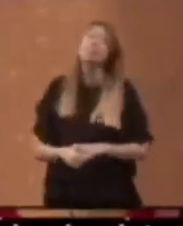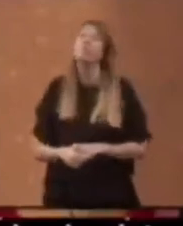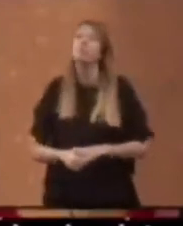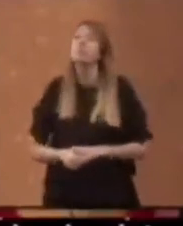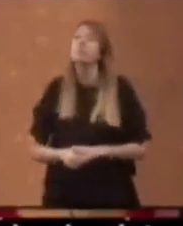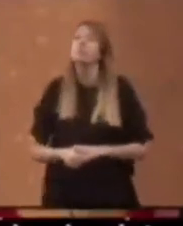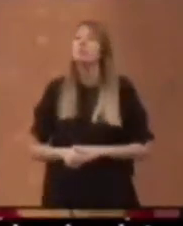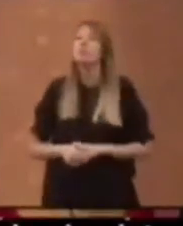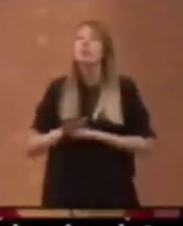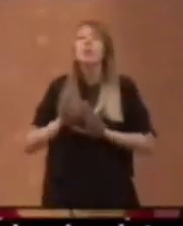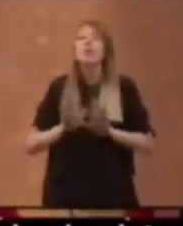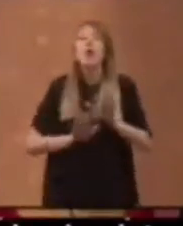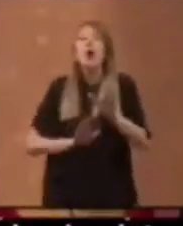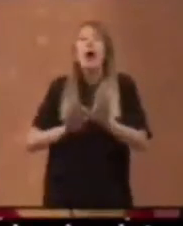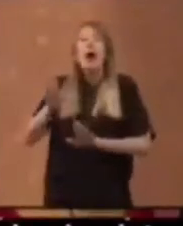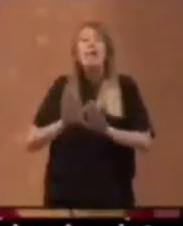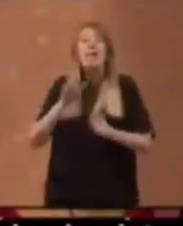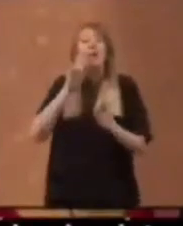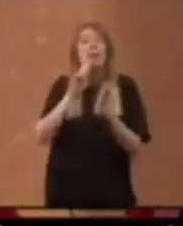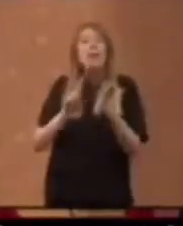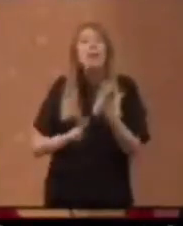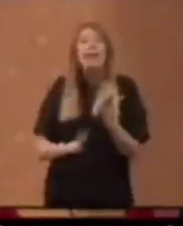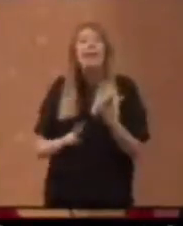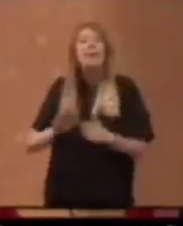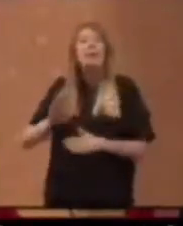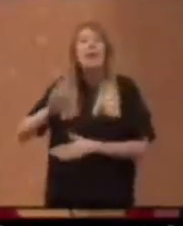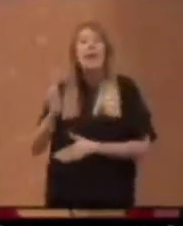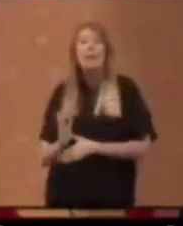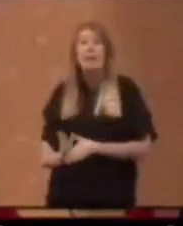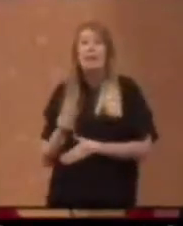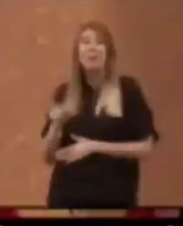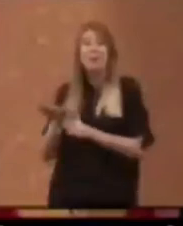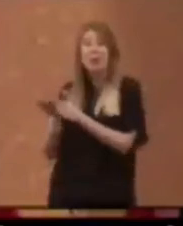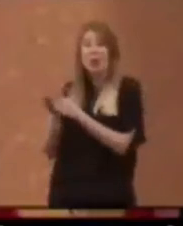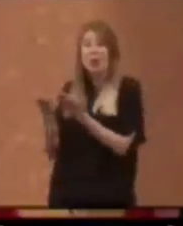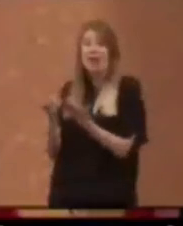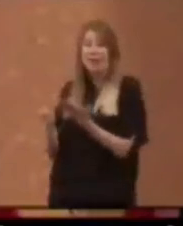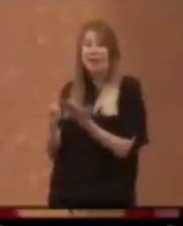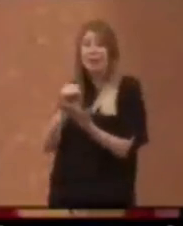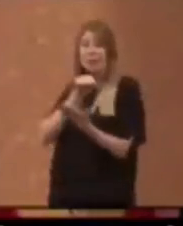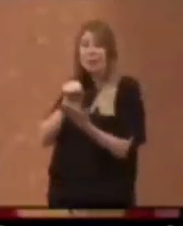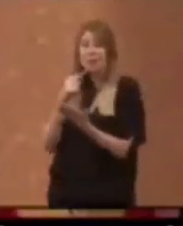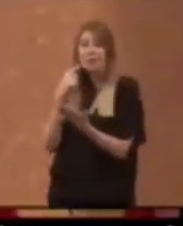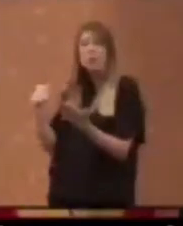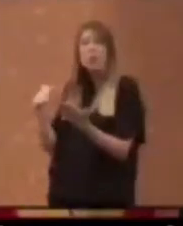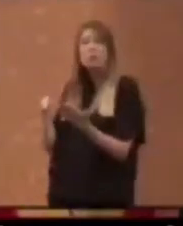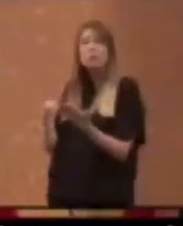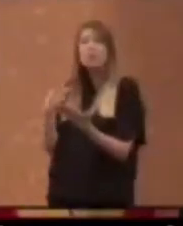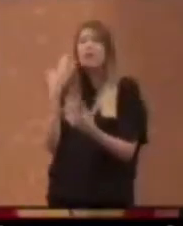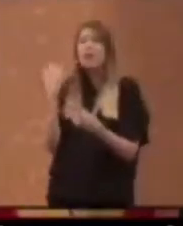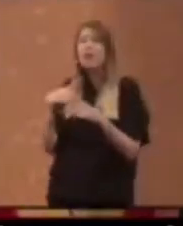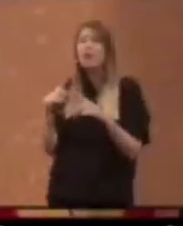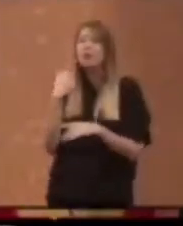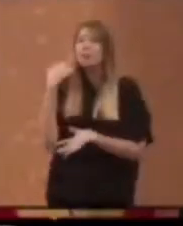Pero a veces, como leemos en el Principito, dejarme hacer un guiño a ese libro que todos tenemos en mente, cuando las cosas parecen estar